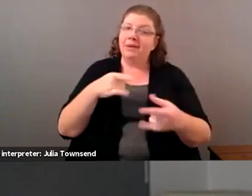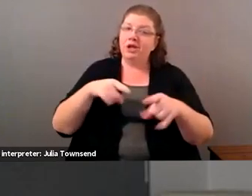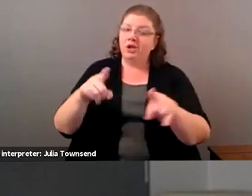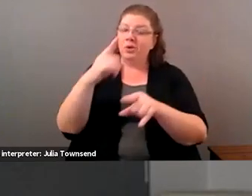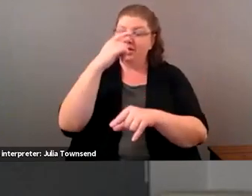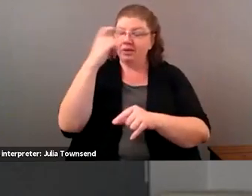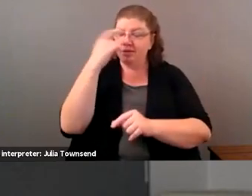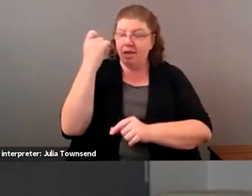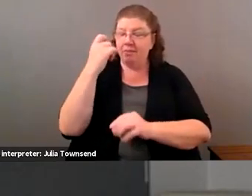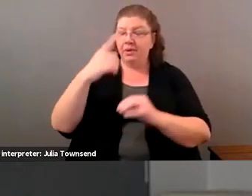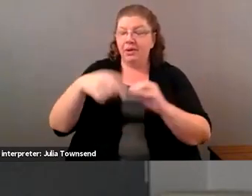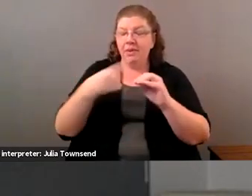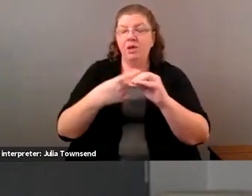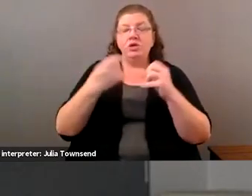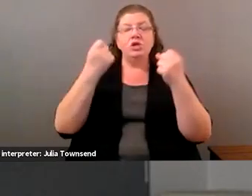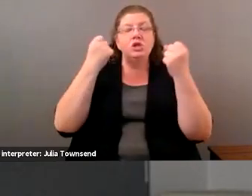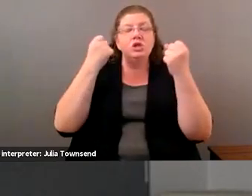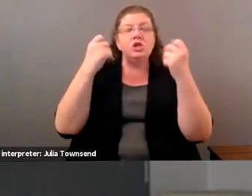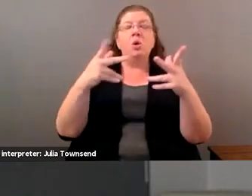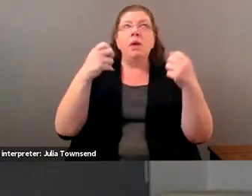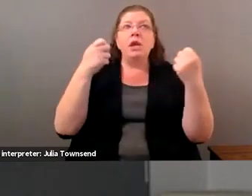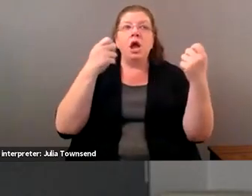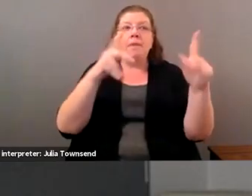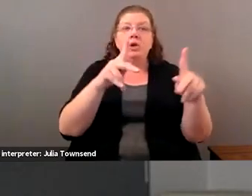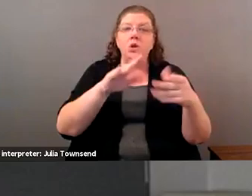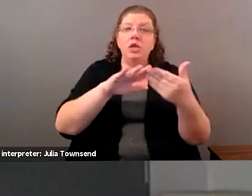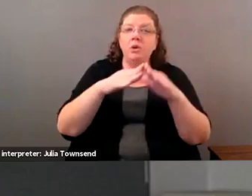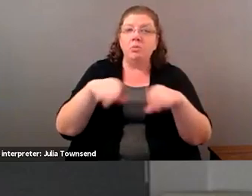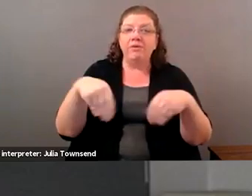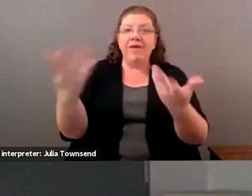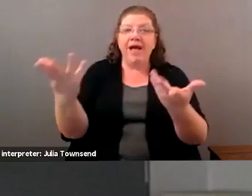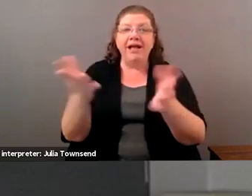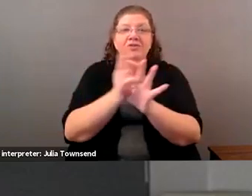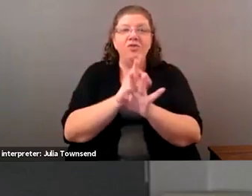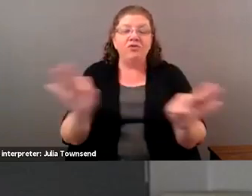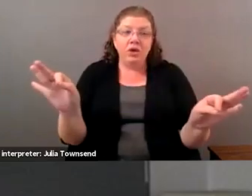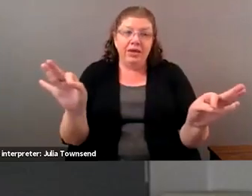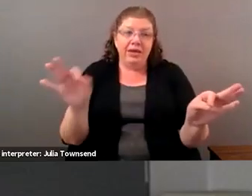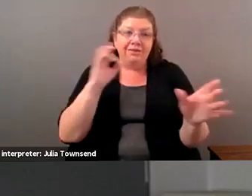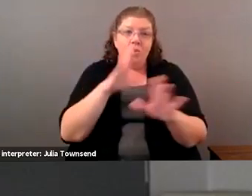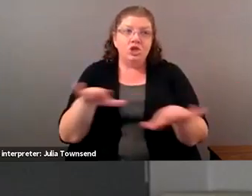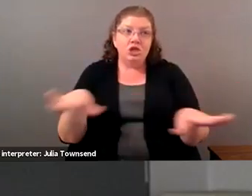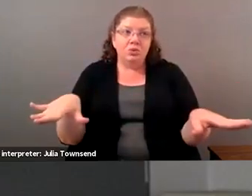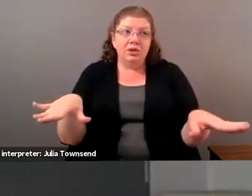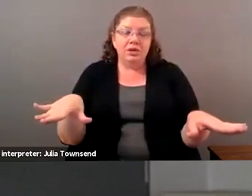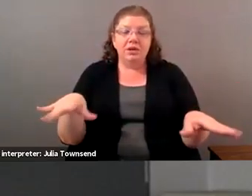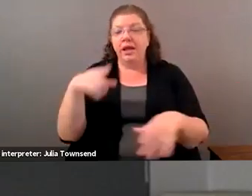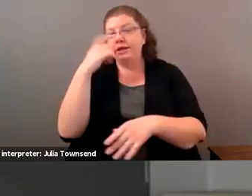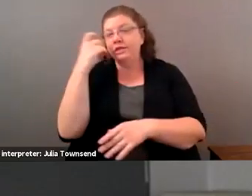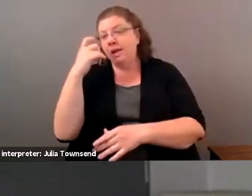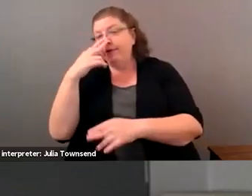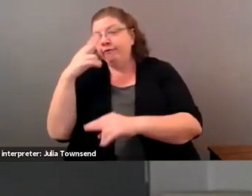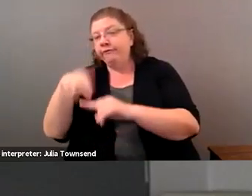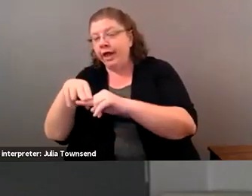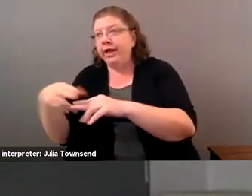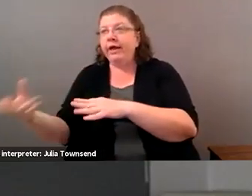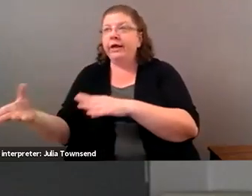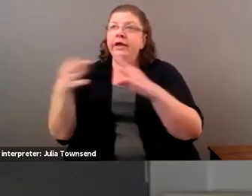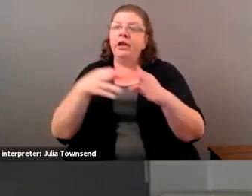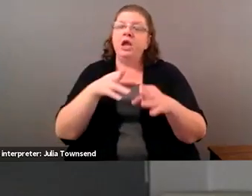en cuanto al verano acerca de tantas oportunidades que nuestra comunidad pues provee gratis para los niños